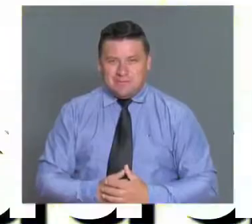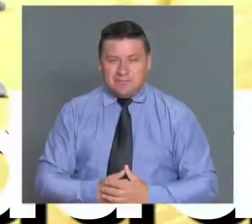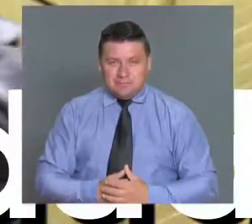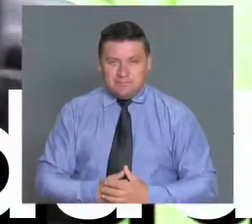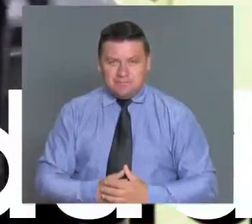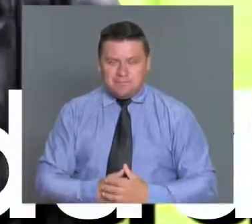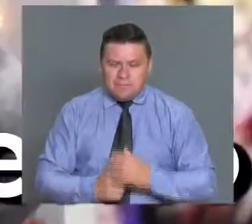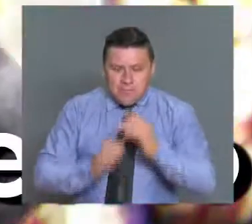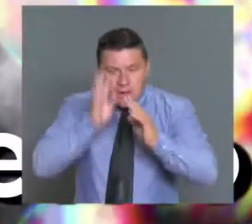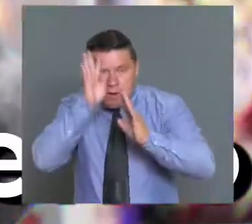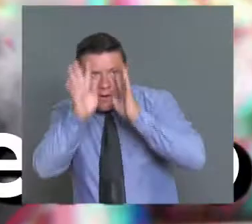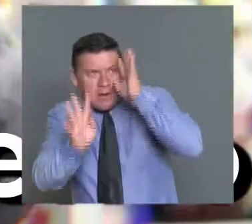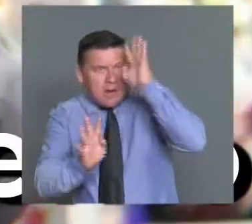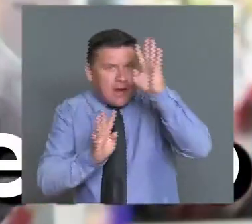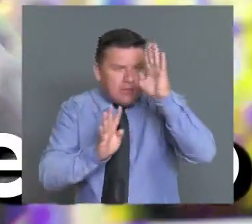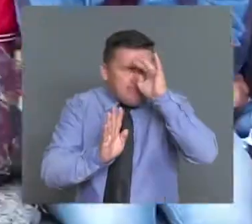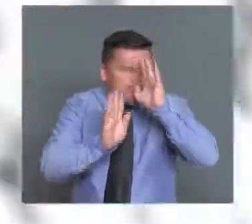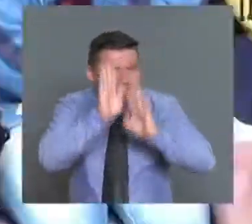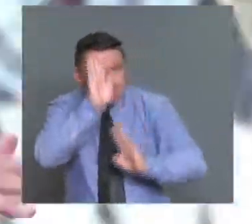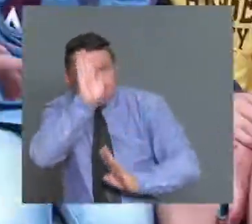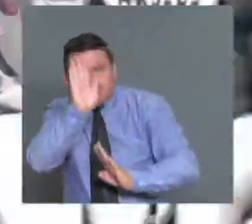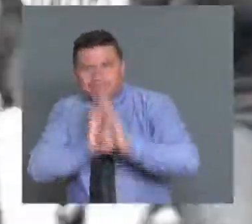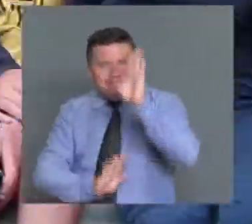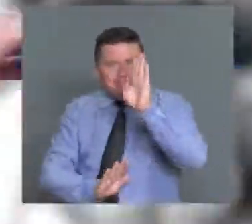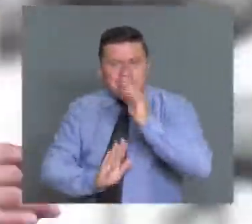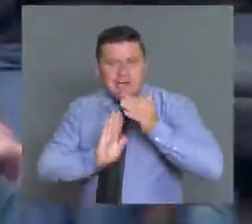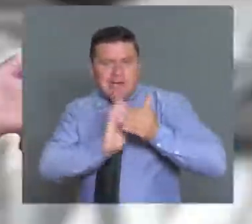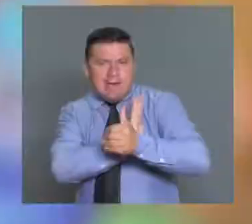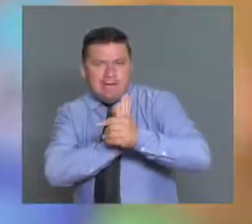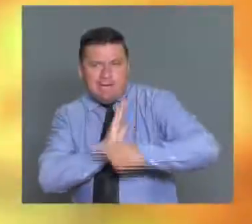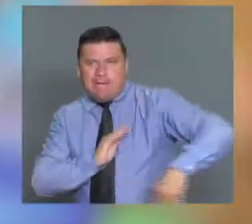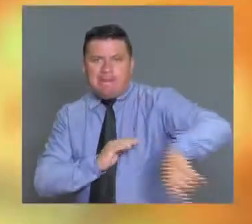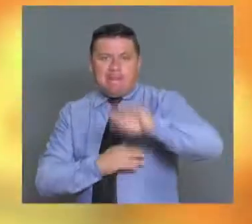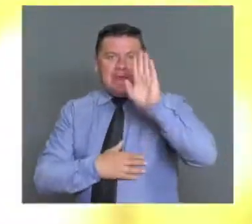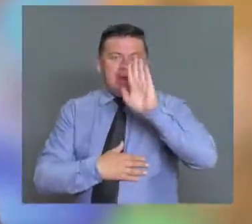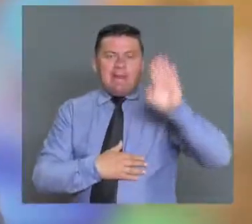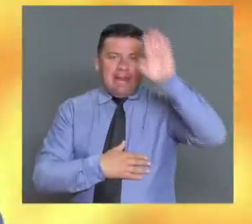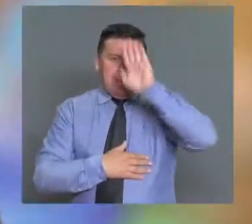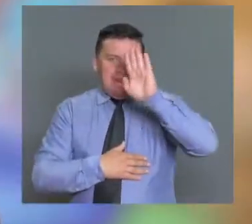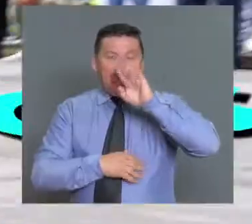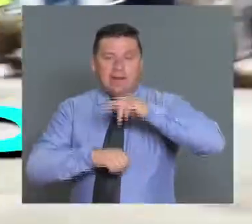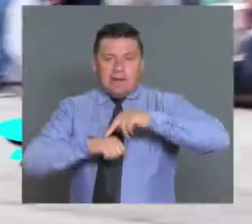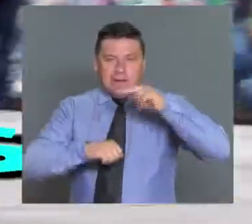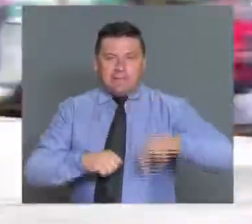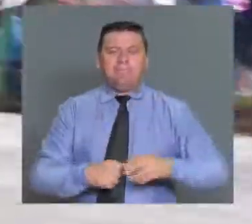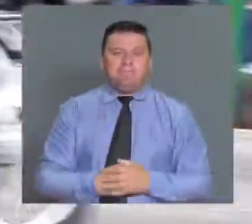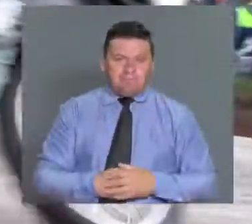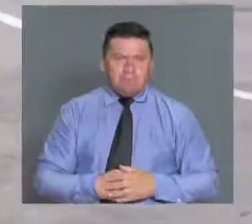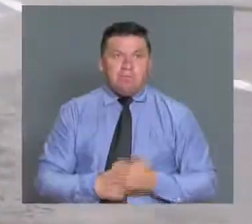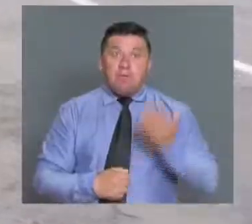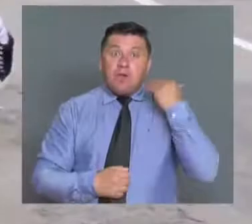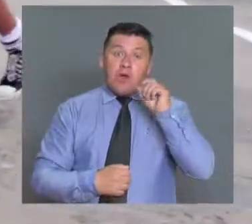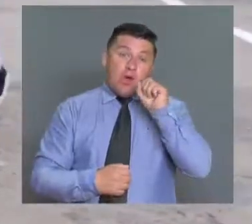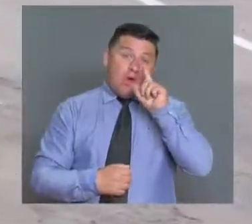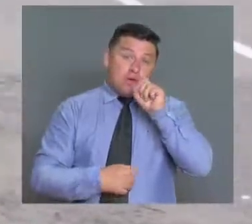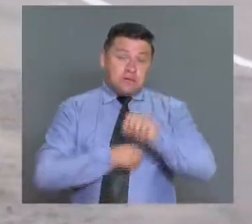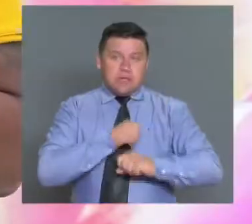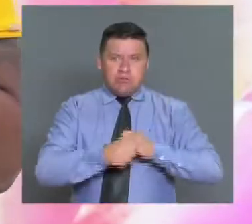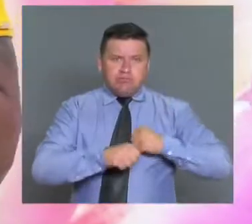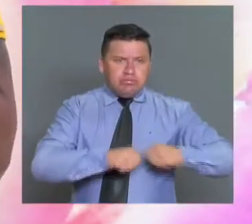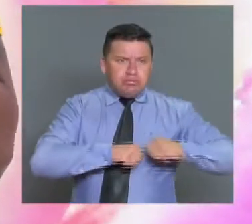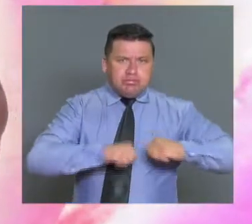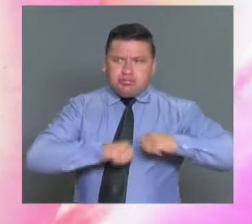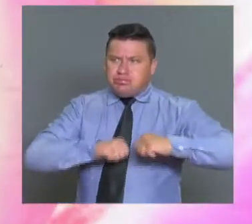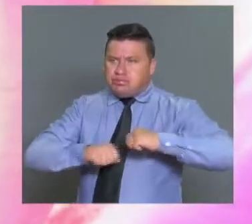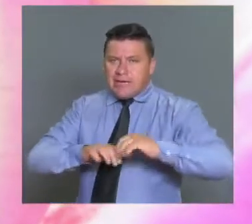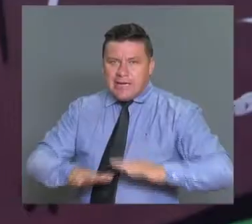Por la creatividad, el emprendimiento y el talento de nuestro departamento de Nariño. Desde hace 11 años gestionamos y